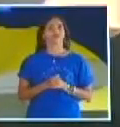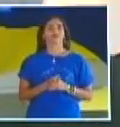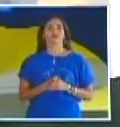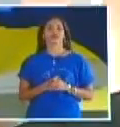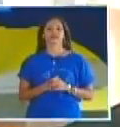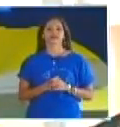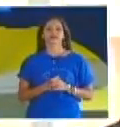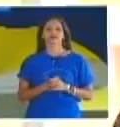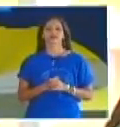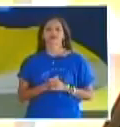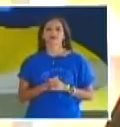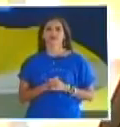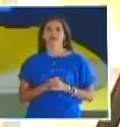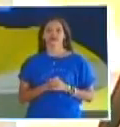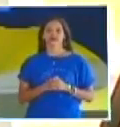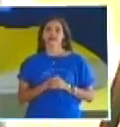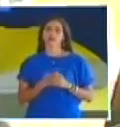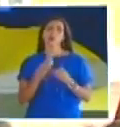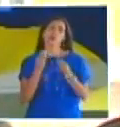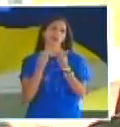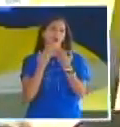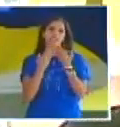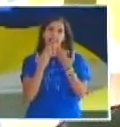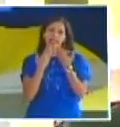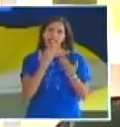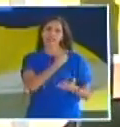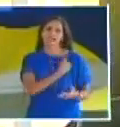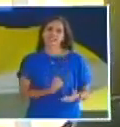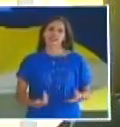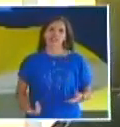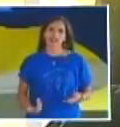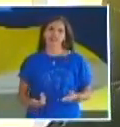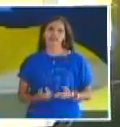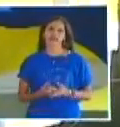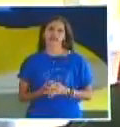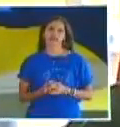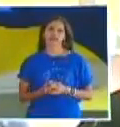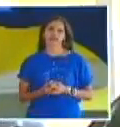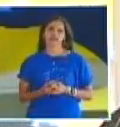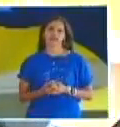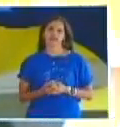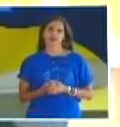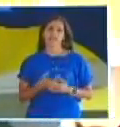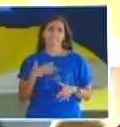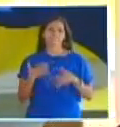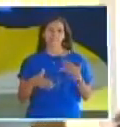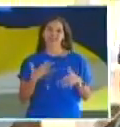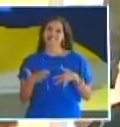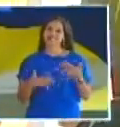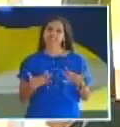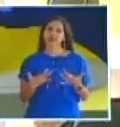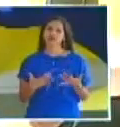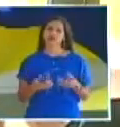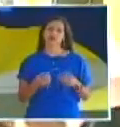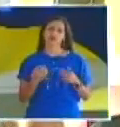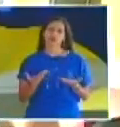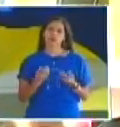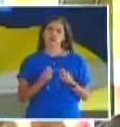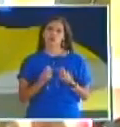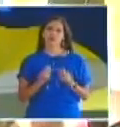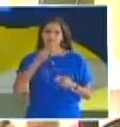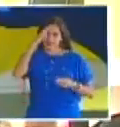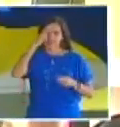Presidente. Muchas gracias, presidente. Me siento realmente muy